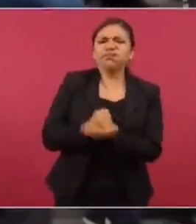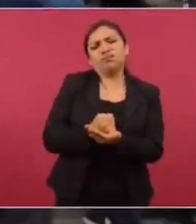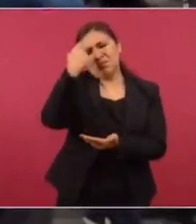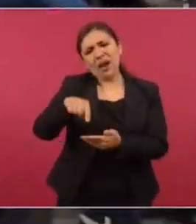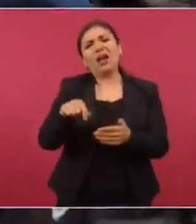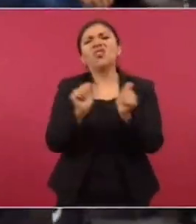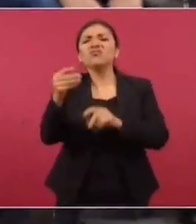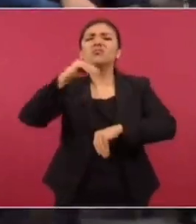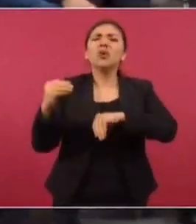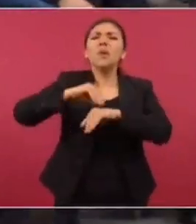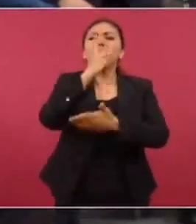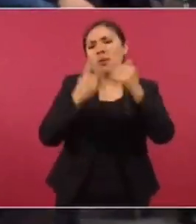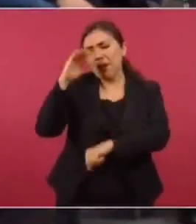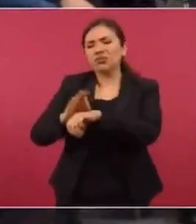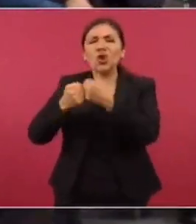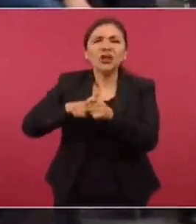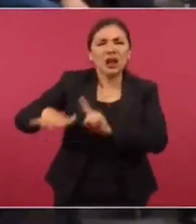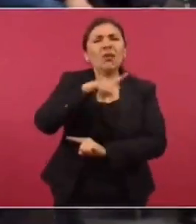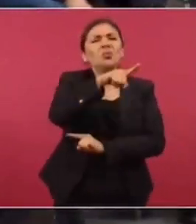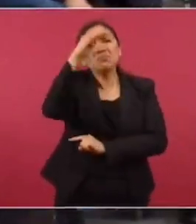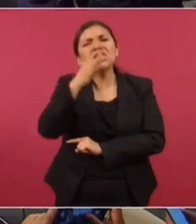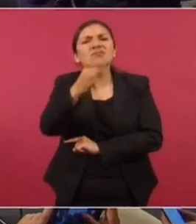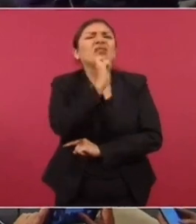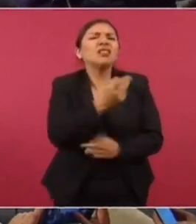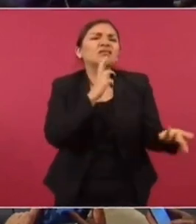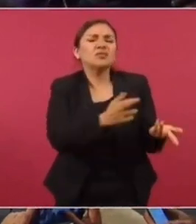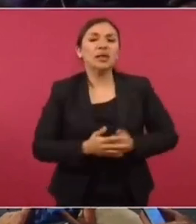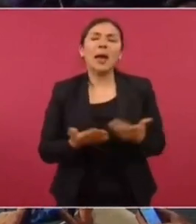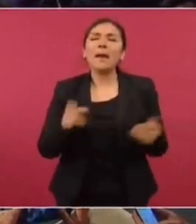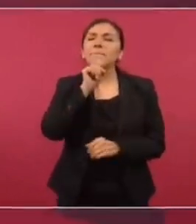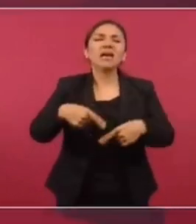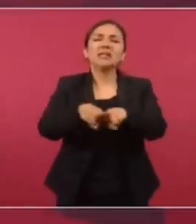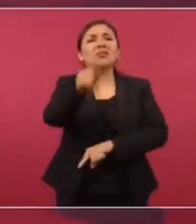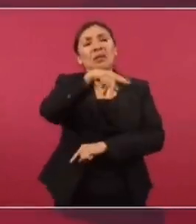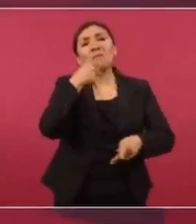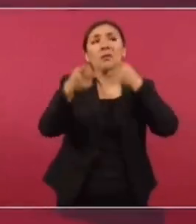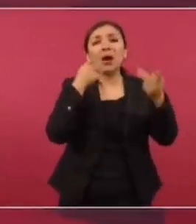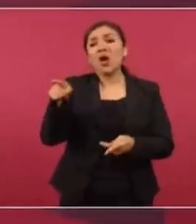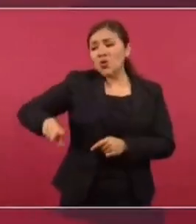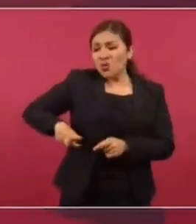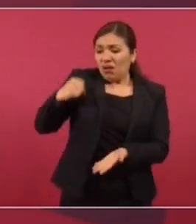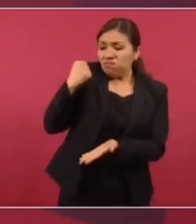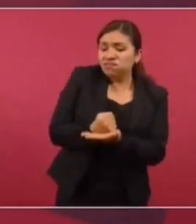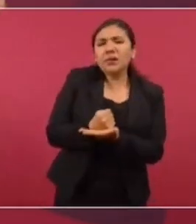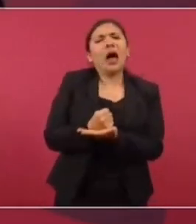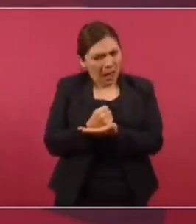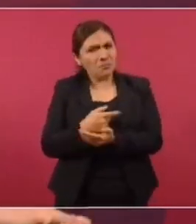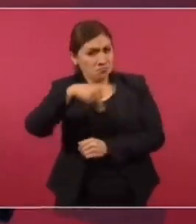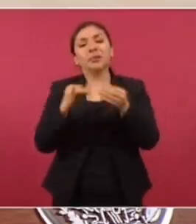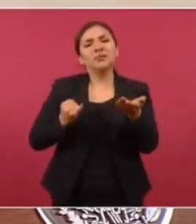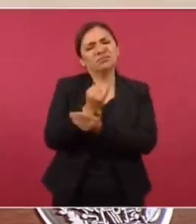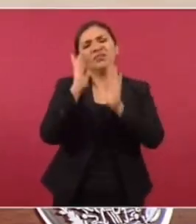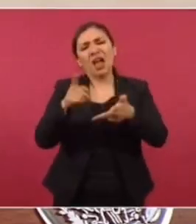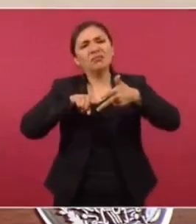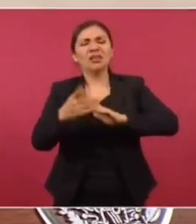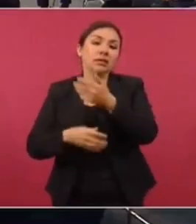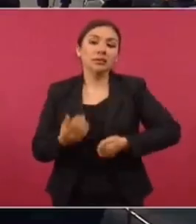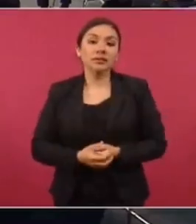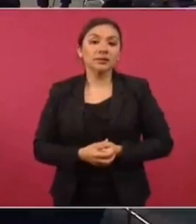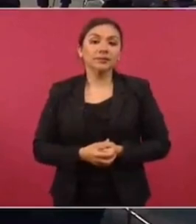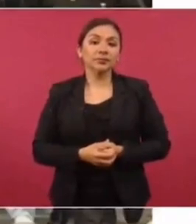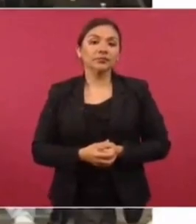clientelar a partir de programas sociales. ¿Qué responde a estas advertencias? Pues es lo mismo, ¿no? Ellos dicen, hay autoritarismo. Sí, pero yo no declaré la guerra. Y a partir de